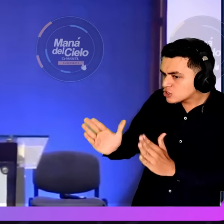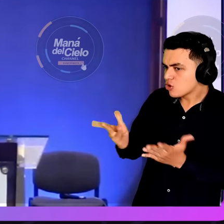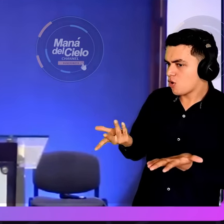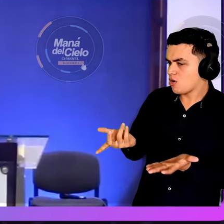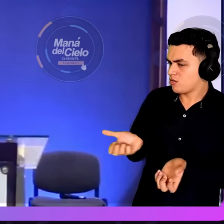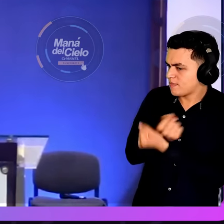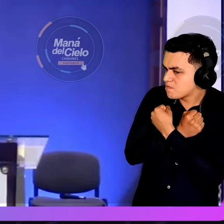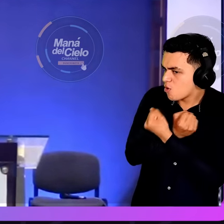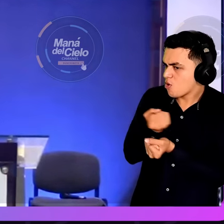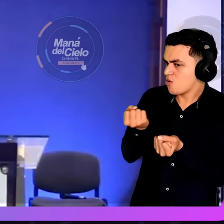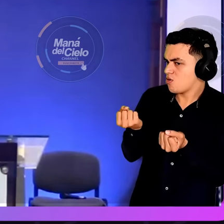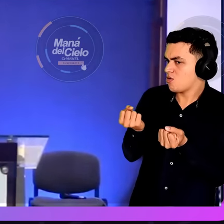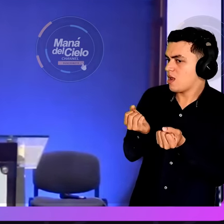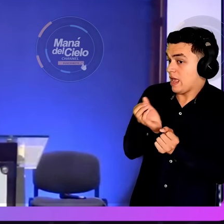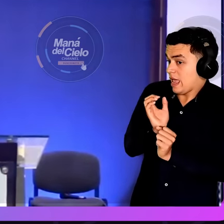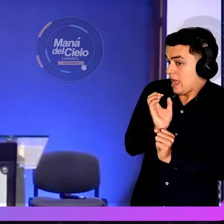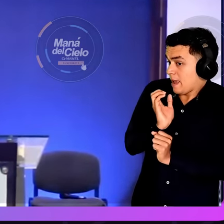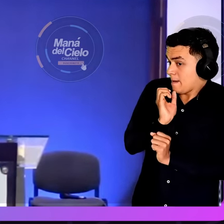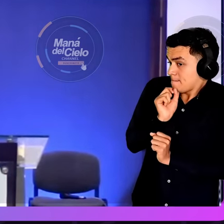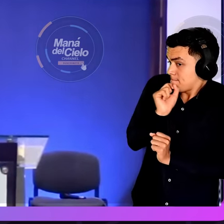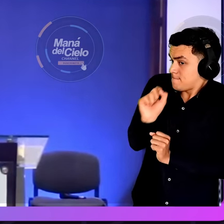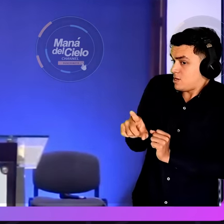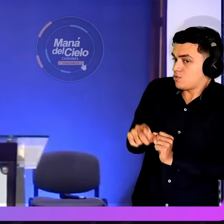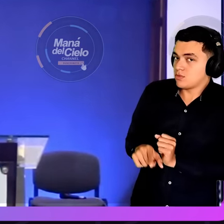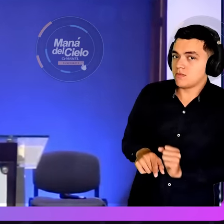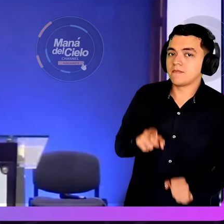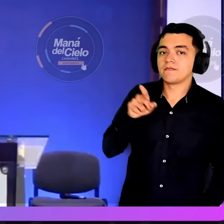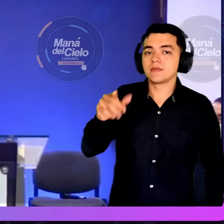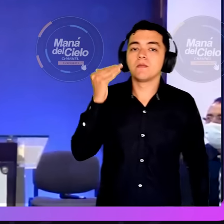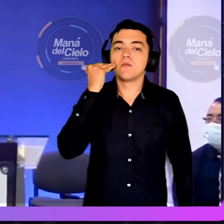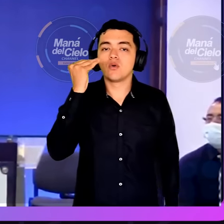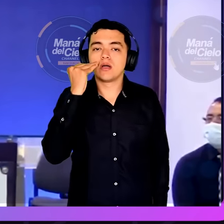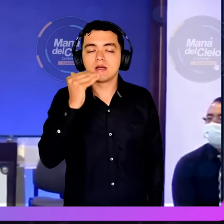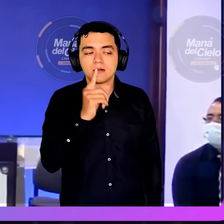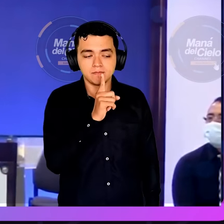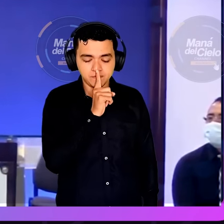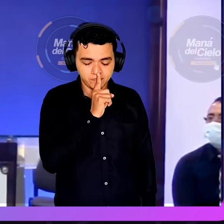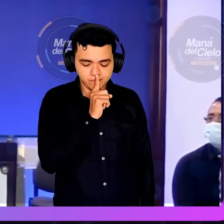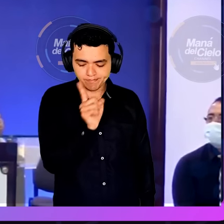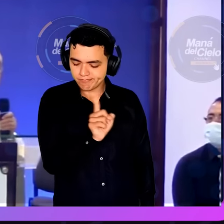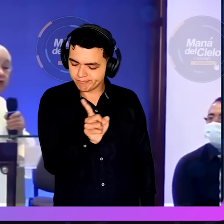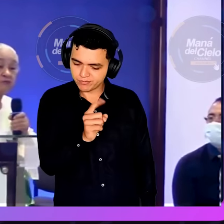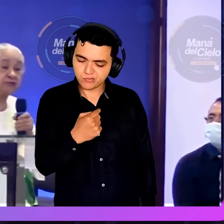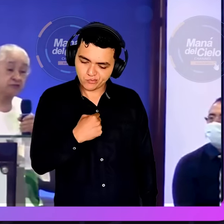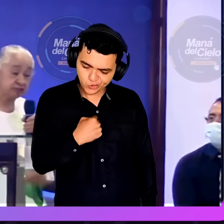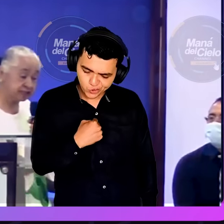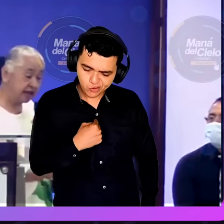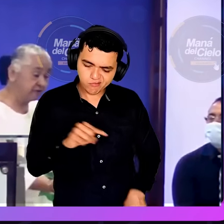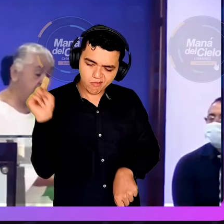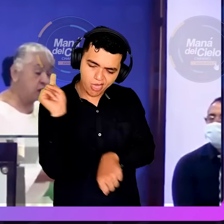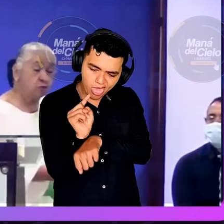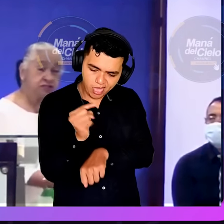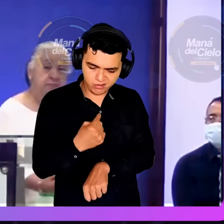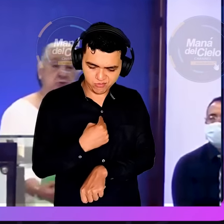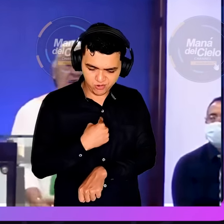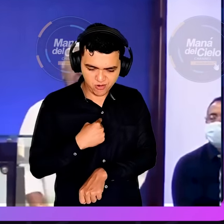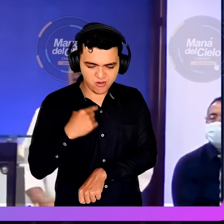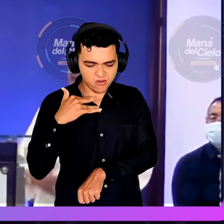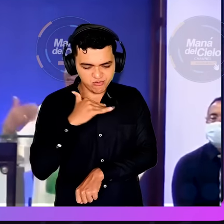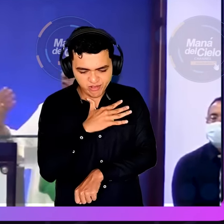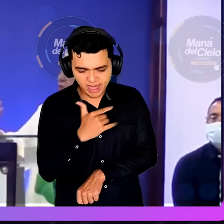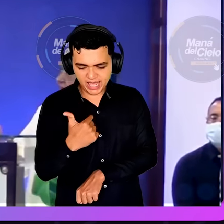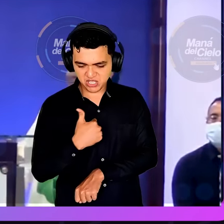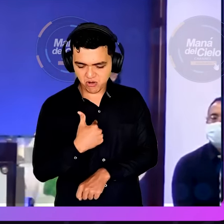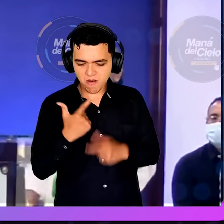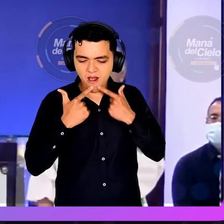Ay, hermano querido, cuando yo llego ahí se me quedaron calladas. de qué esposa fuiste. Fuiste sabia, fuiste prudente,